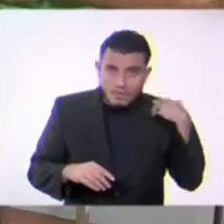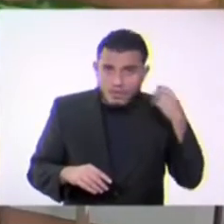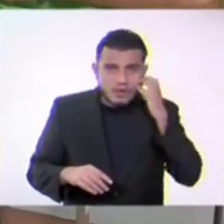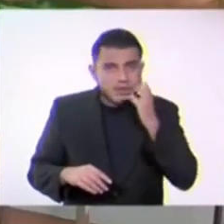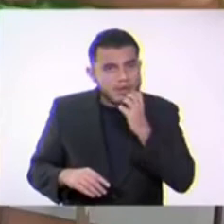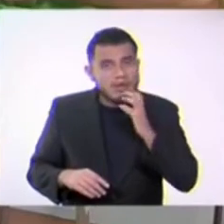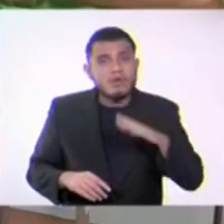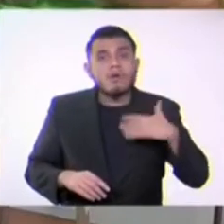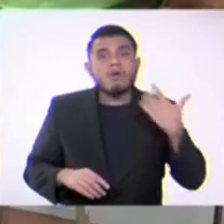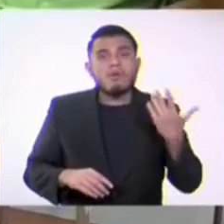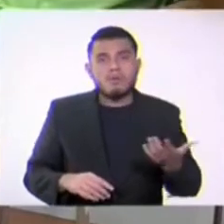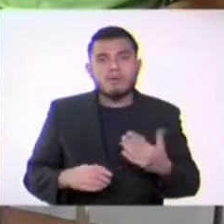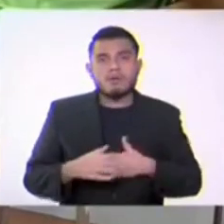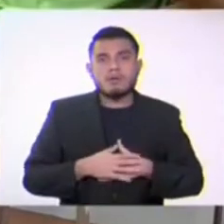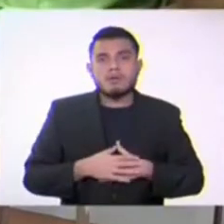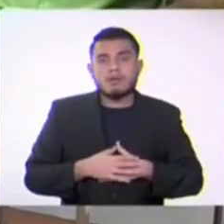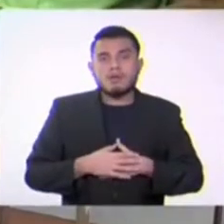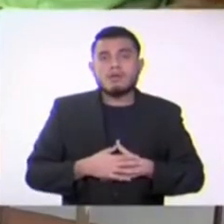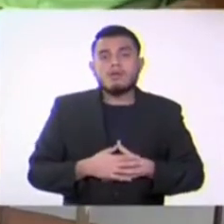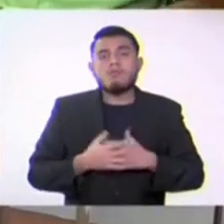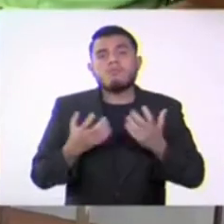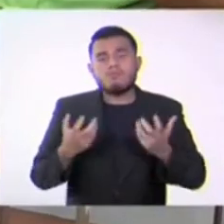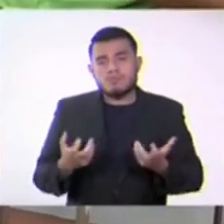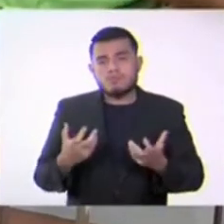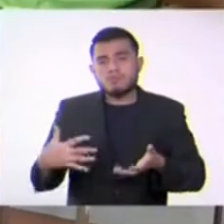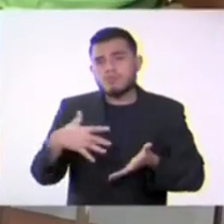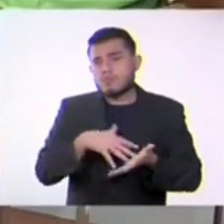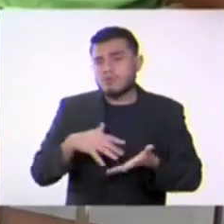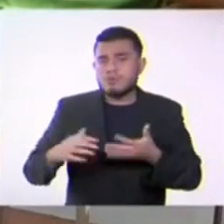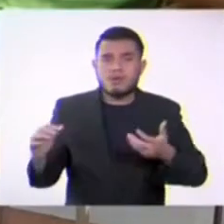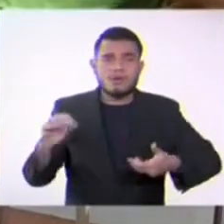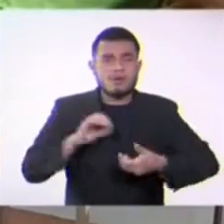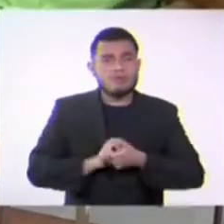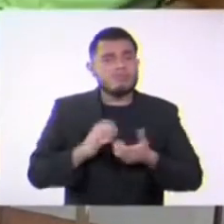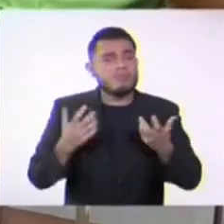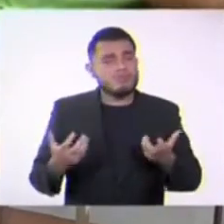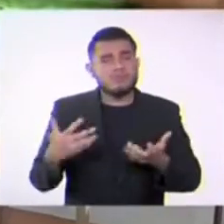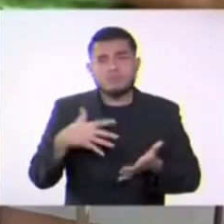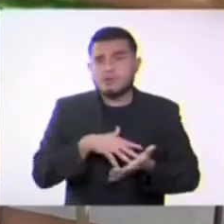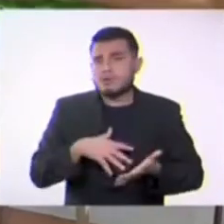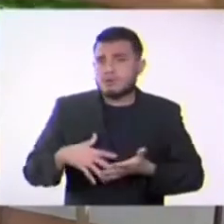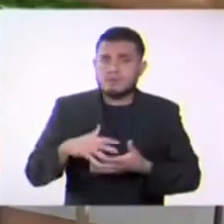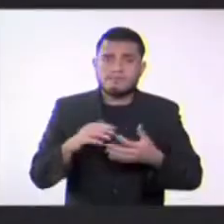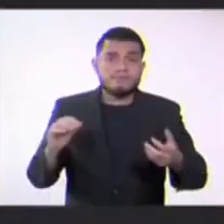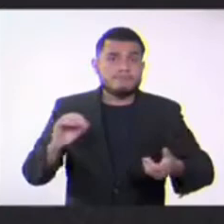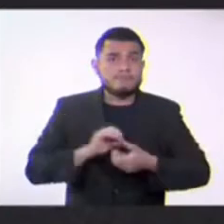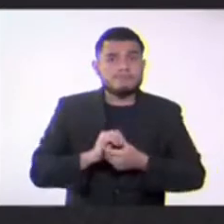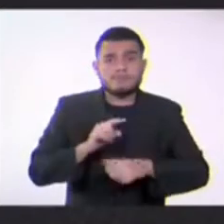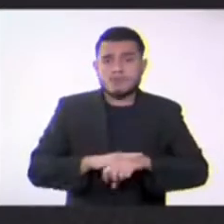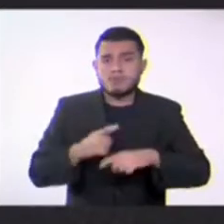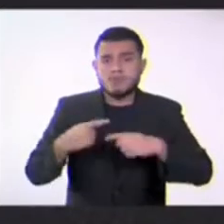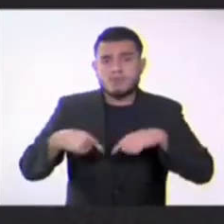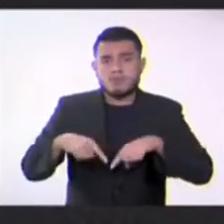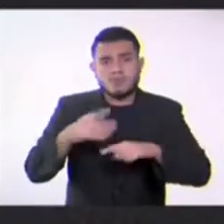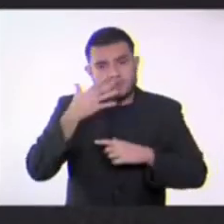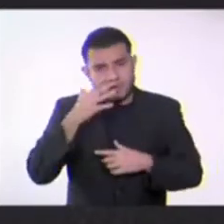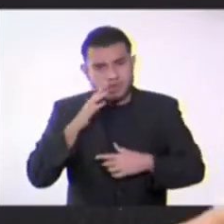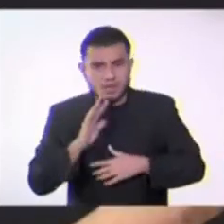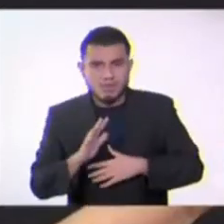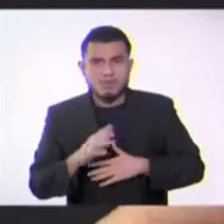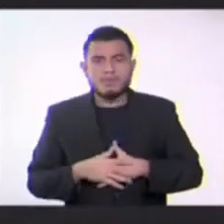porque resulta que muchos pueblos han convivido por muchísimo tiempo juntos. Es como en el